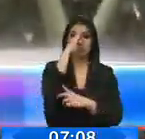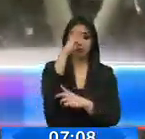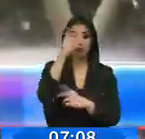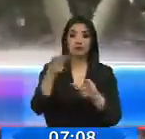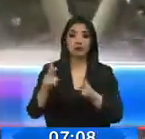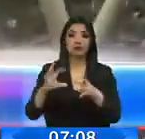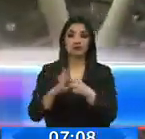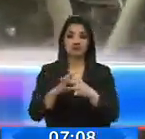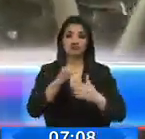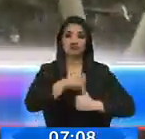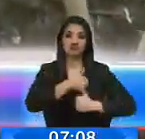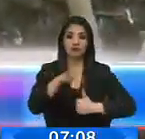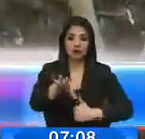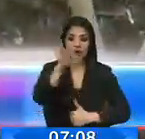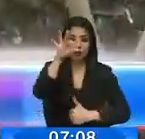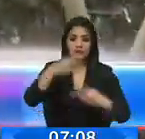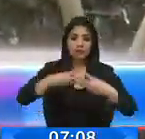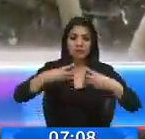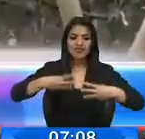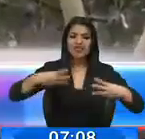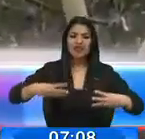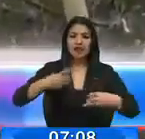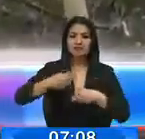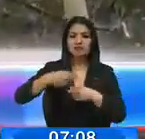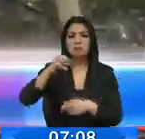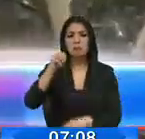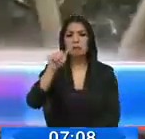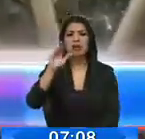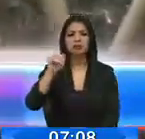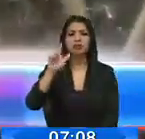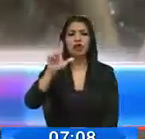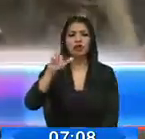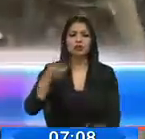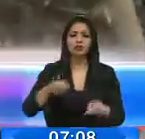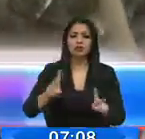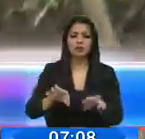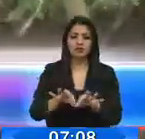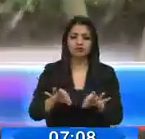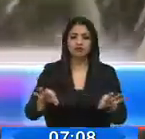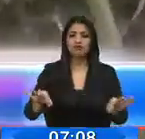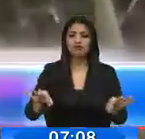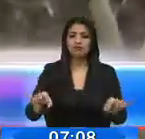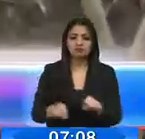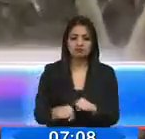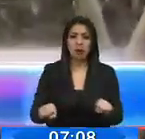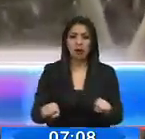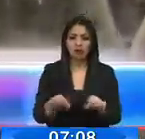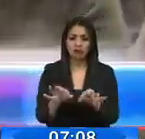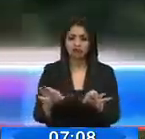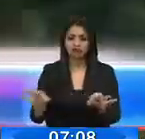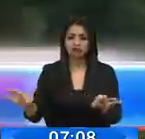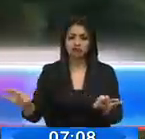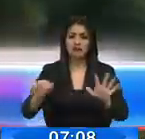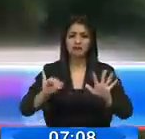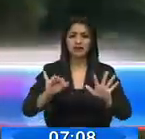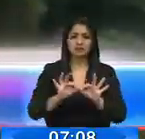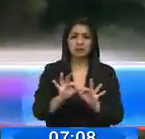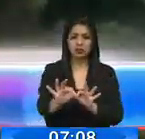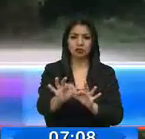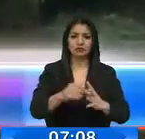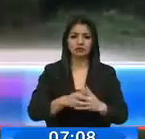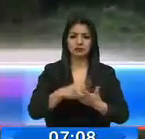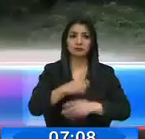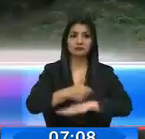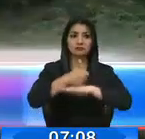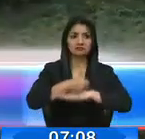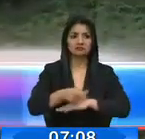encontrar una sustancia conocida como matol. En el operativo también se decomisó dinamita con una línea de 6 metros de extensión. Según autoridades, la